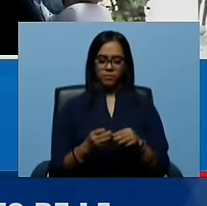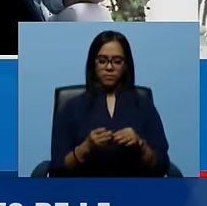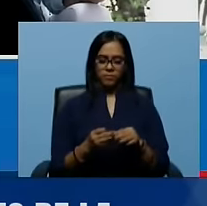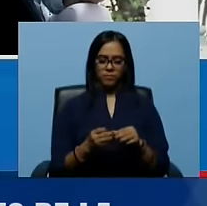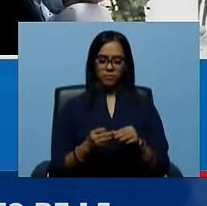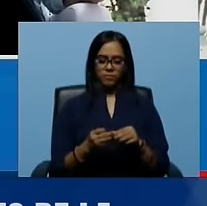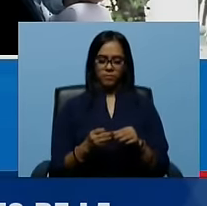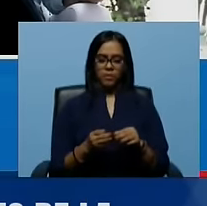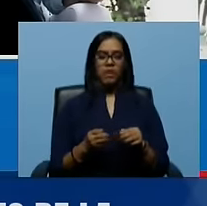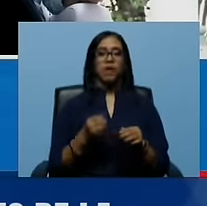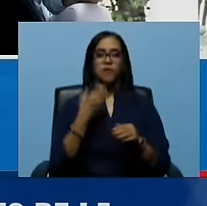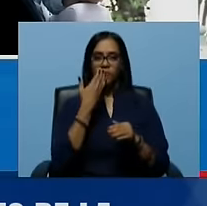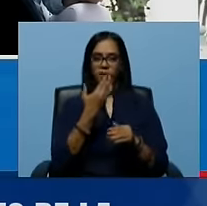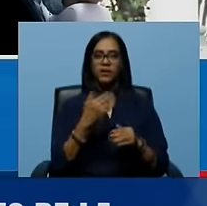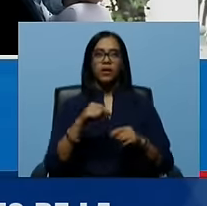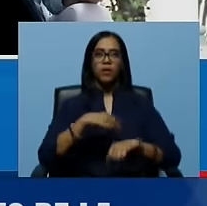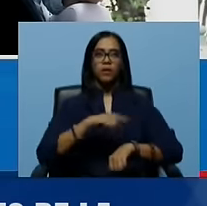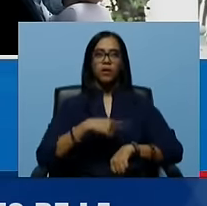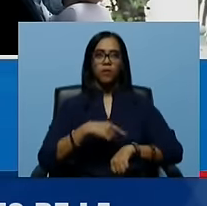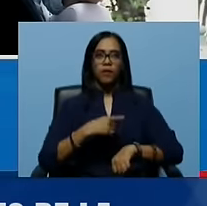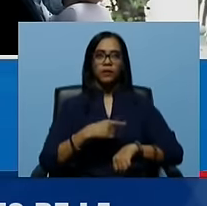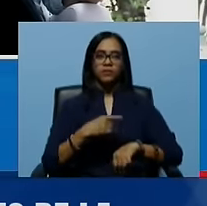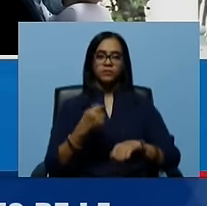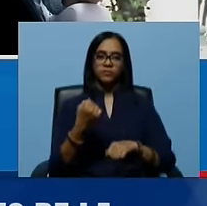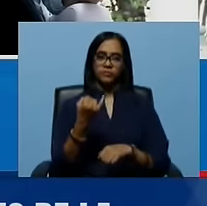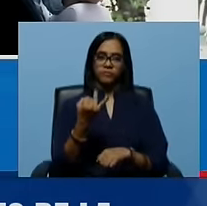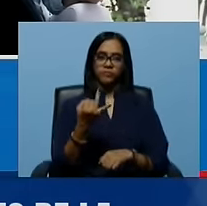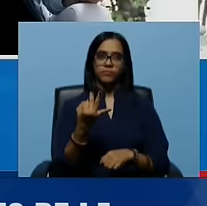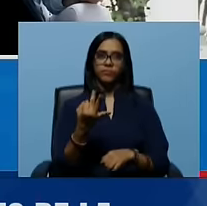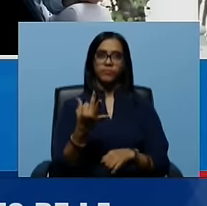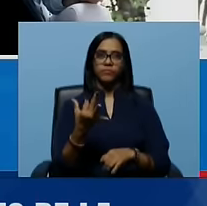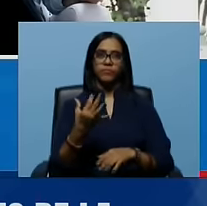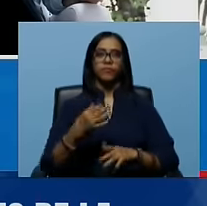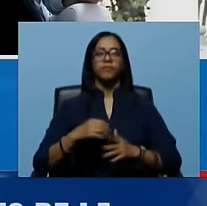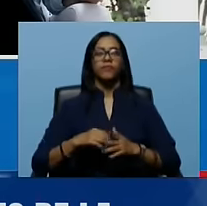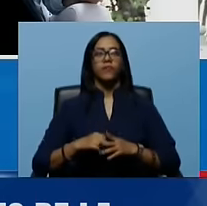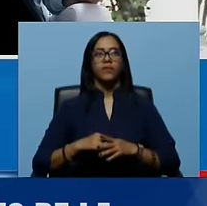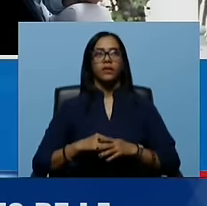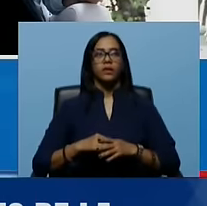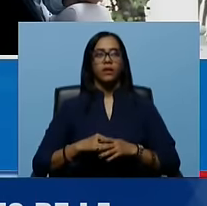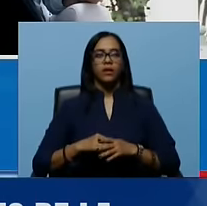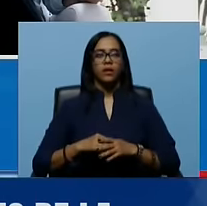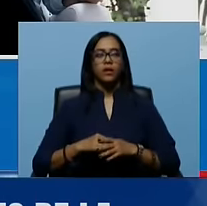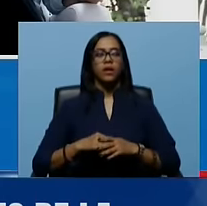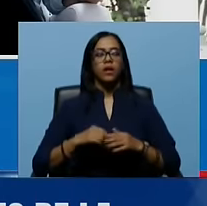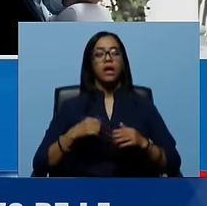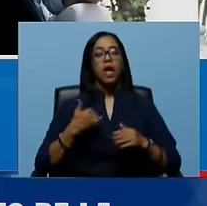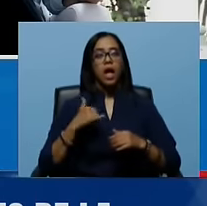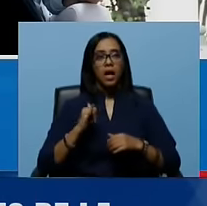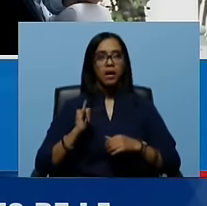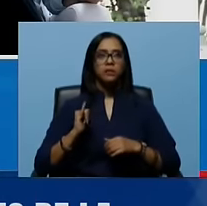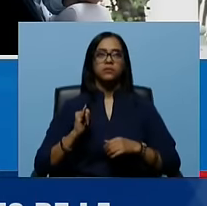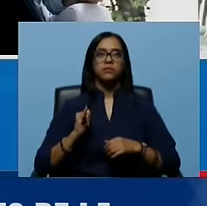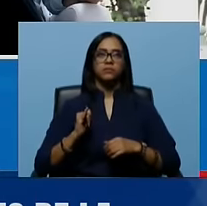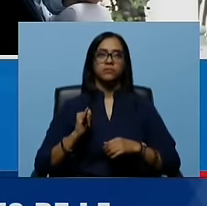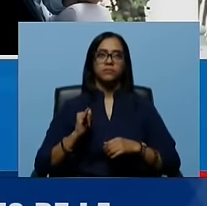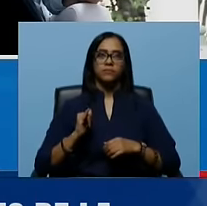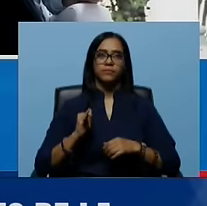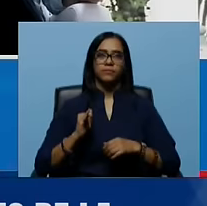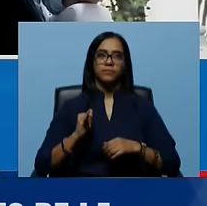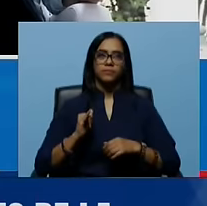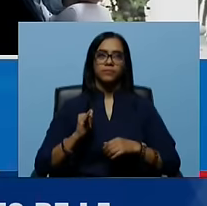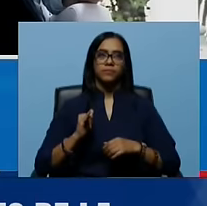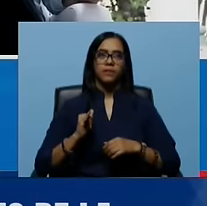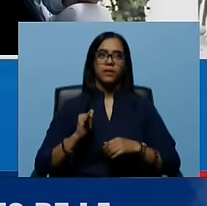de cuentas regresivas, hay que